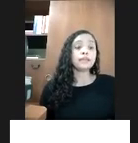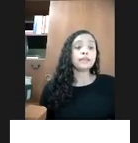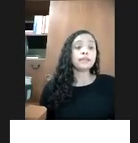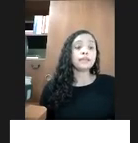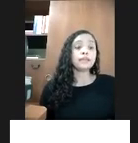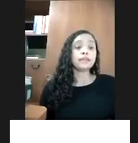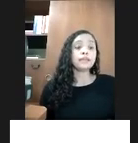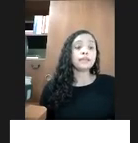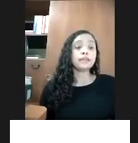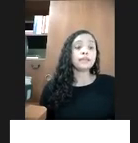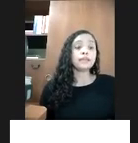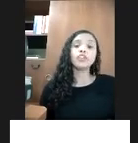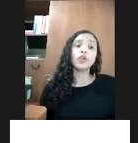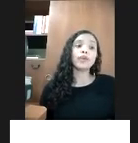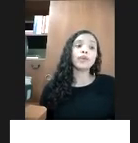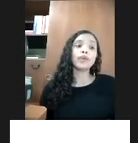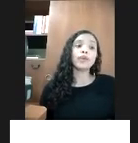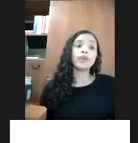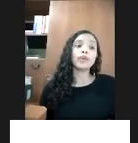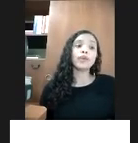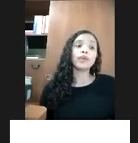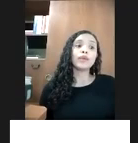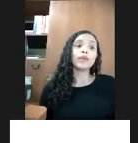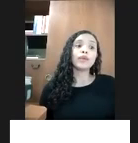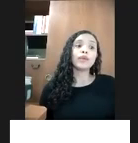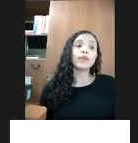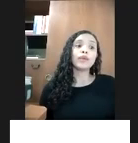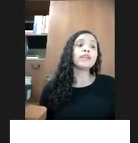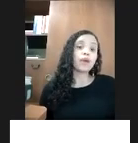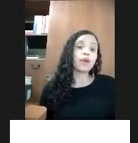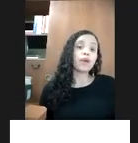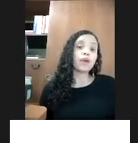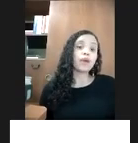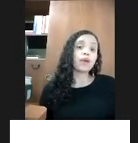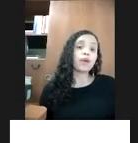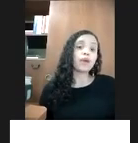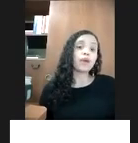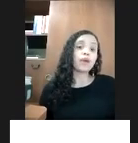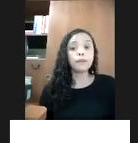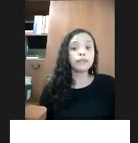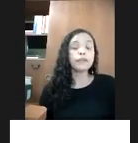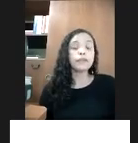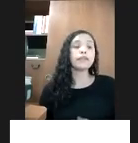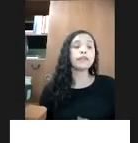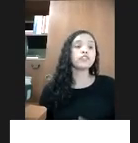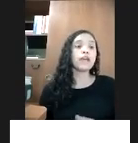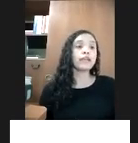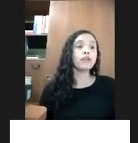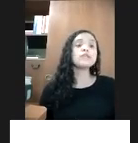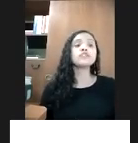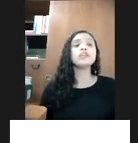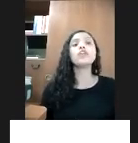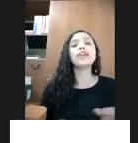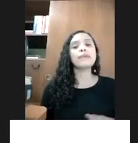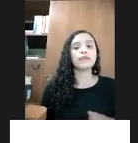13% de los encuestados manifestó arrojar la basura a la calle o a terrenos baldíos. 11%, y es importante prestar atención a este